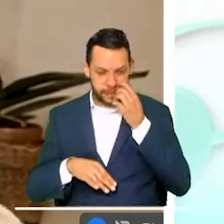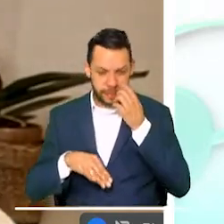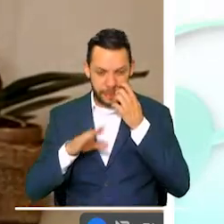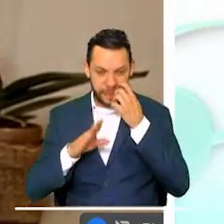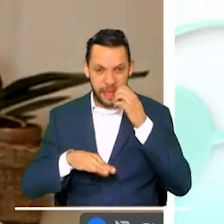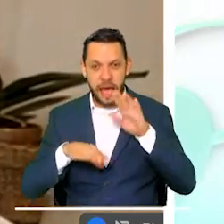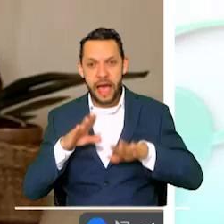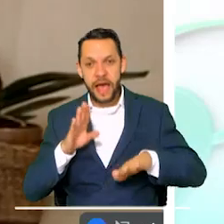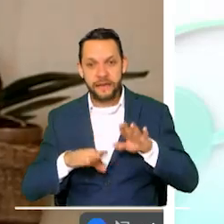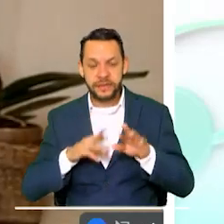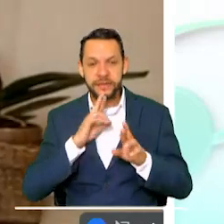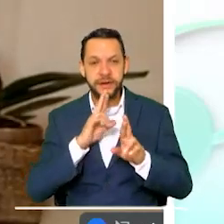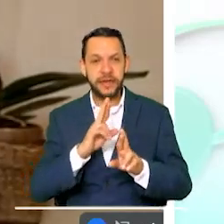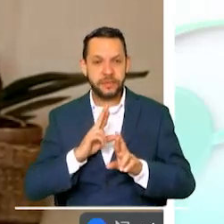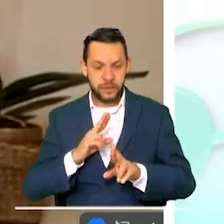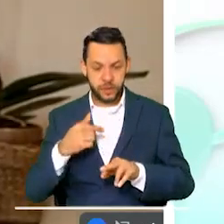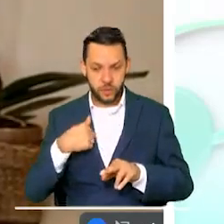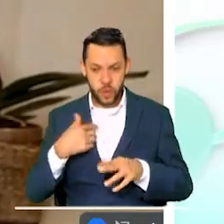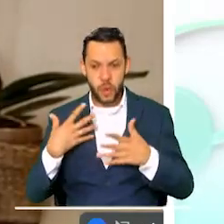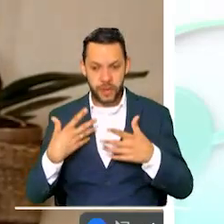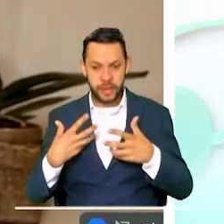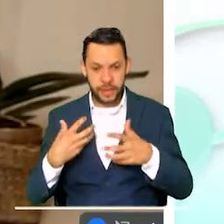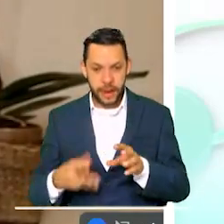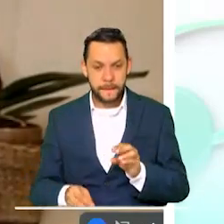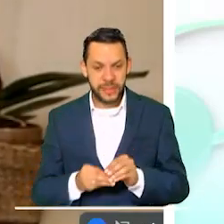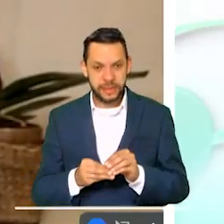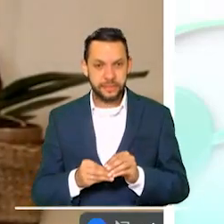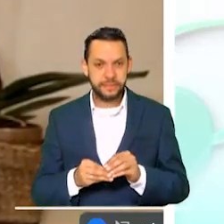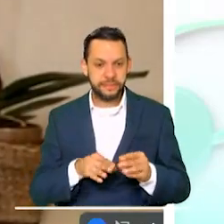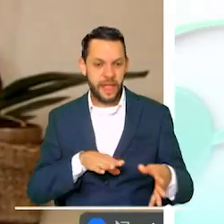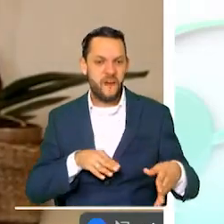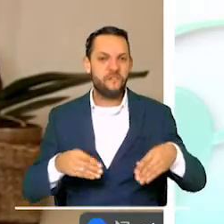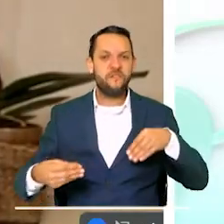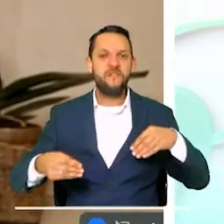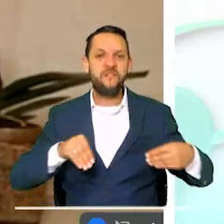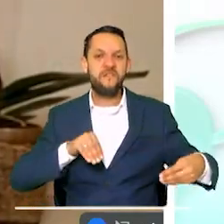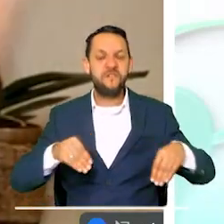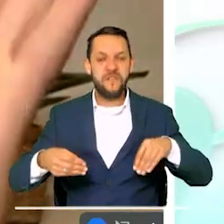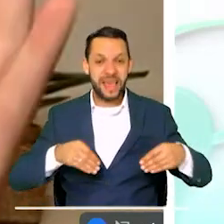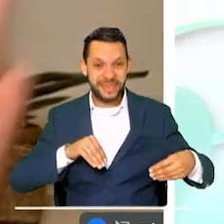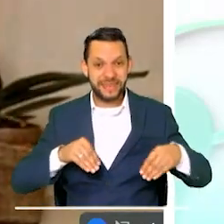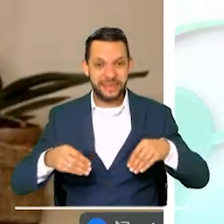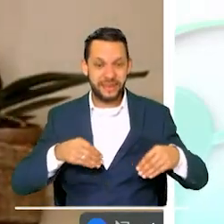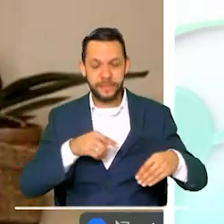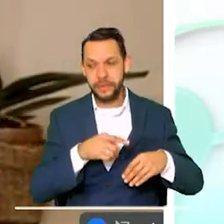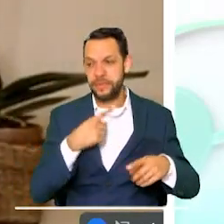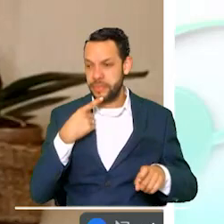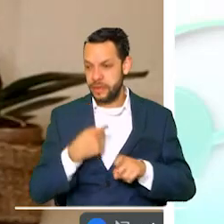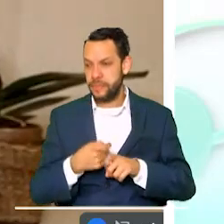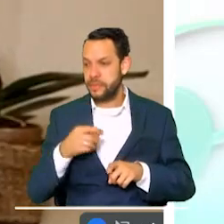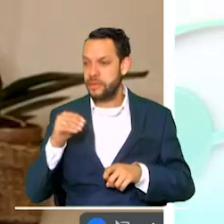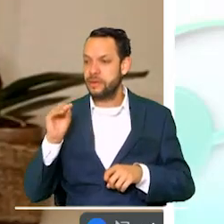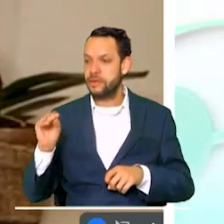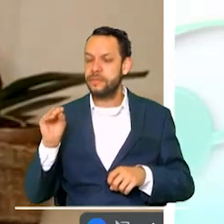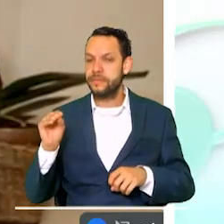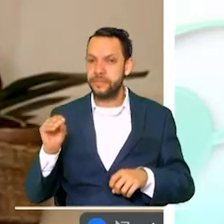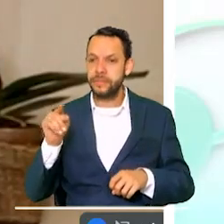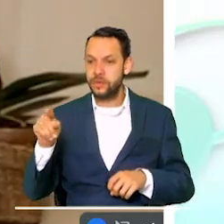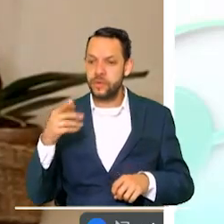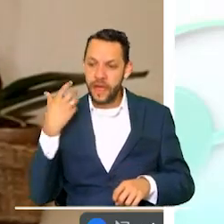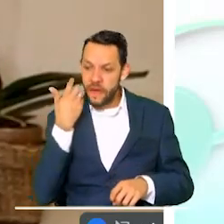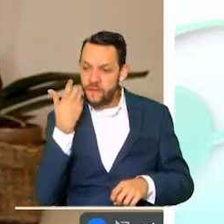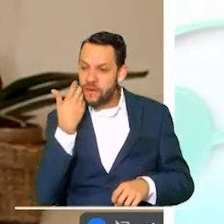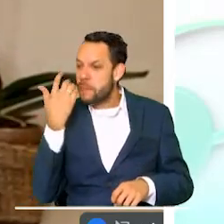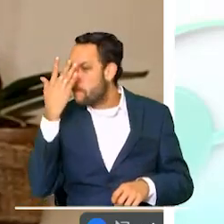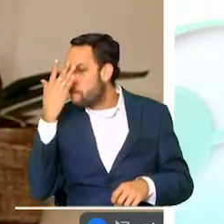el siguiente nivel, y es que yo quiero adaptarme a la situación. Si a la doctora Andrea le dijeran por qué le dio esa enfermedad,